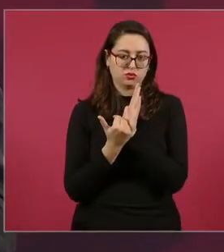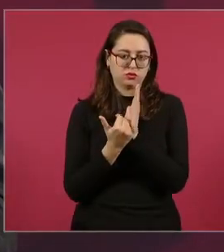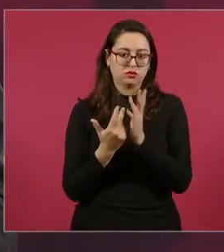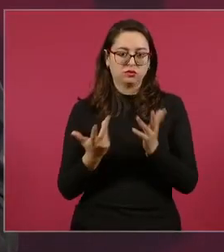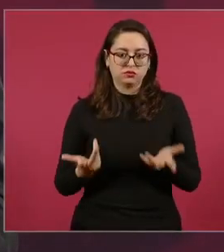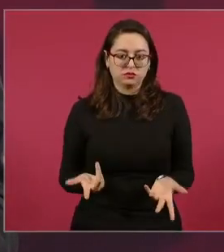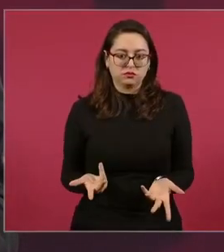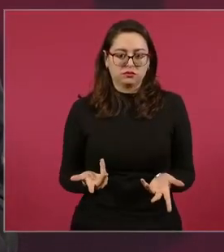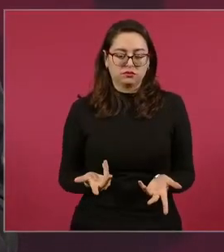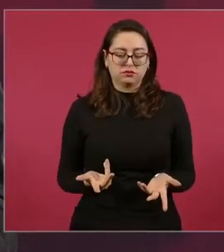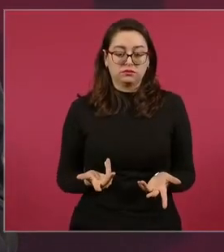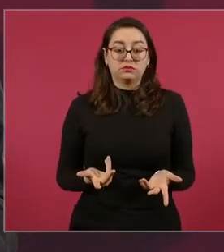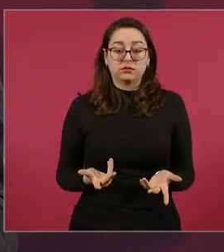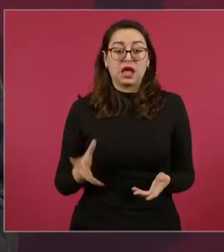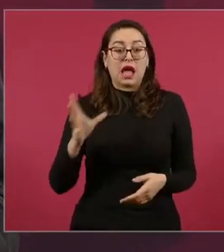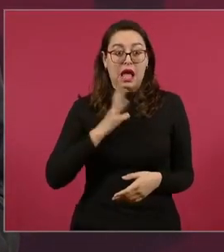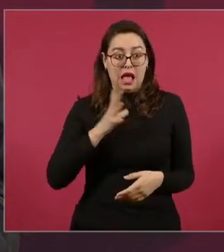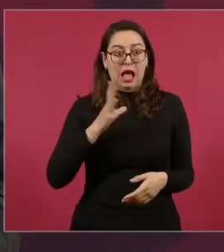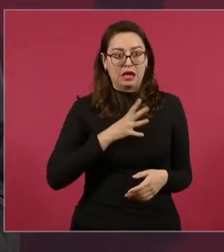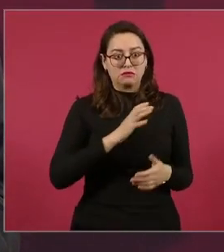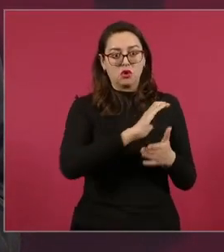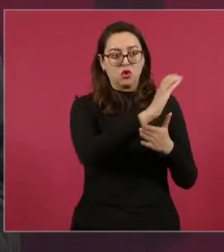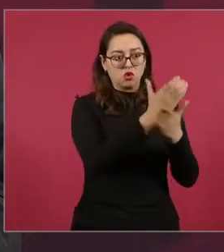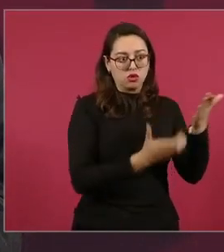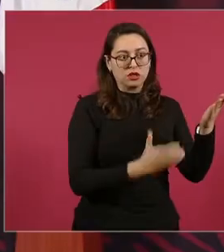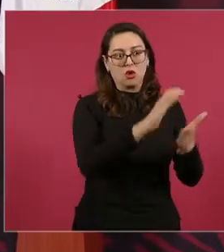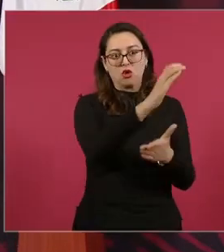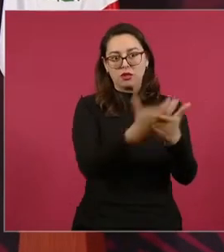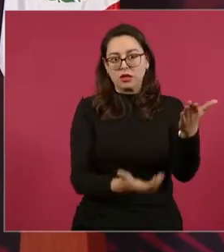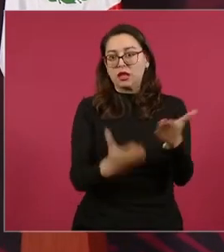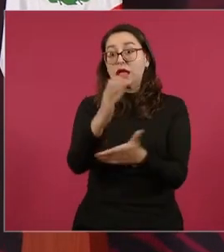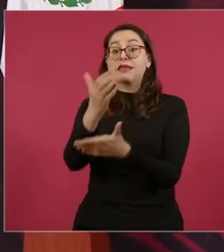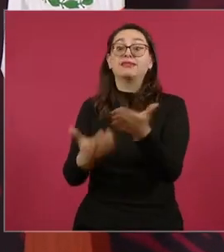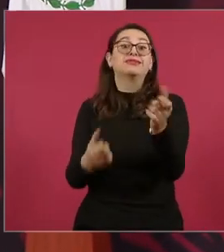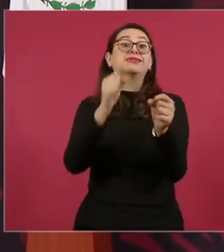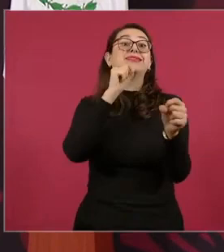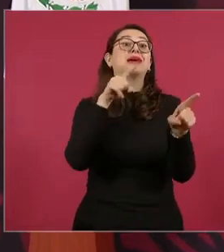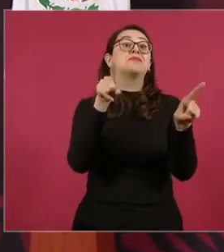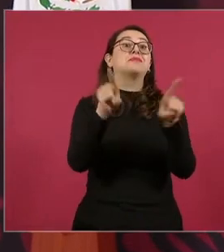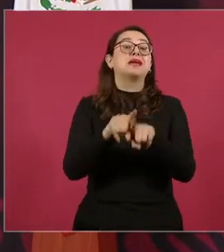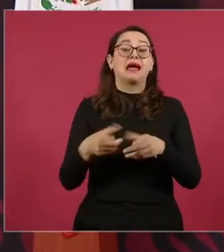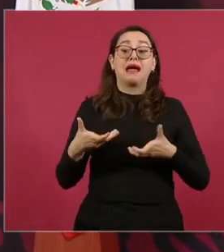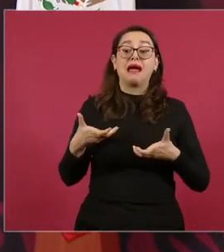Otros contratos de ese tipo son los de mantenimiento de carreteras.